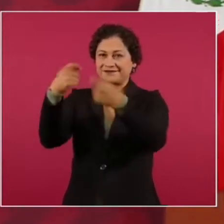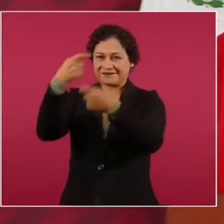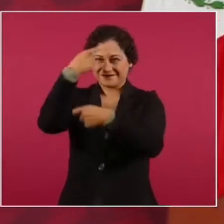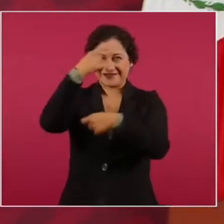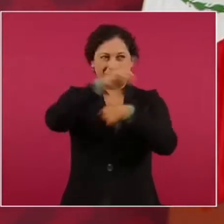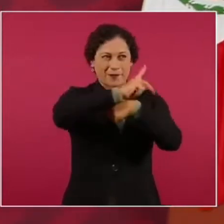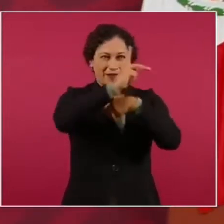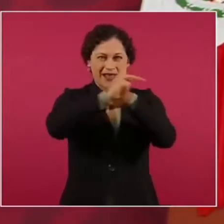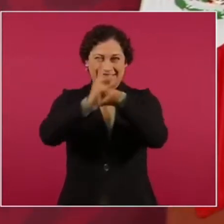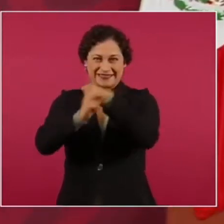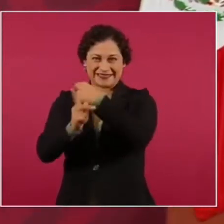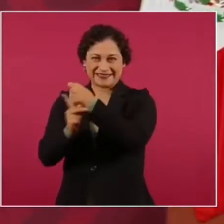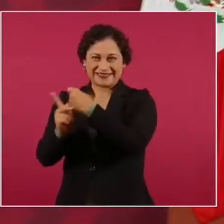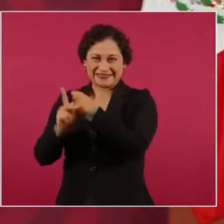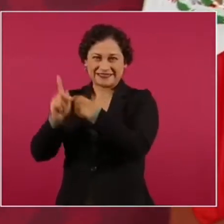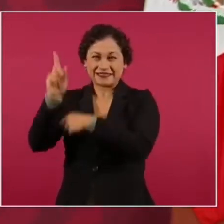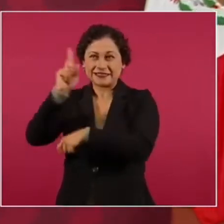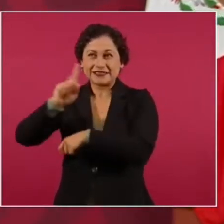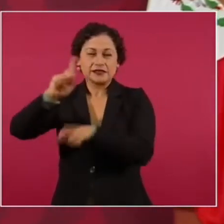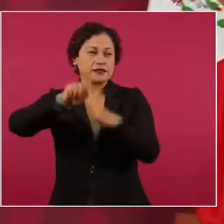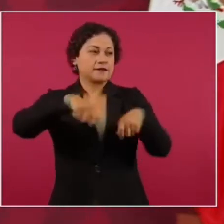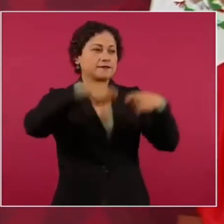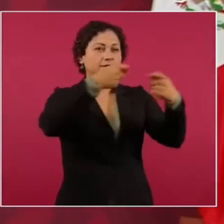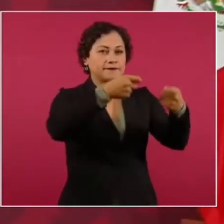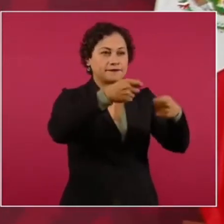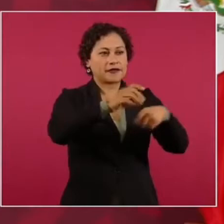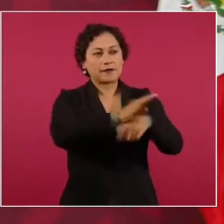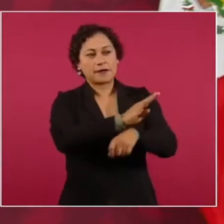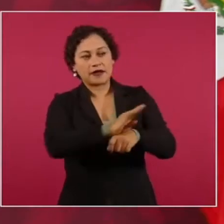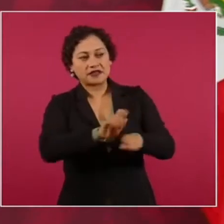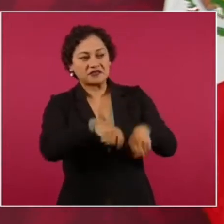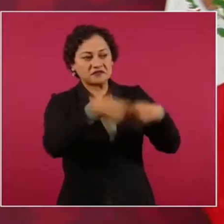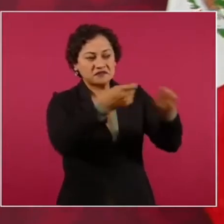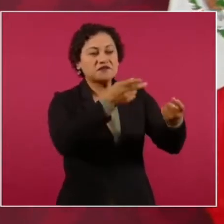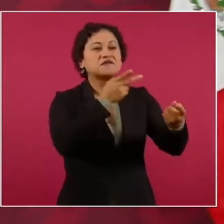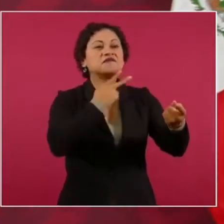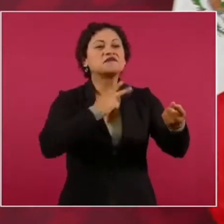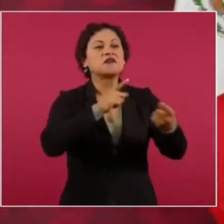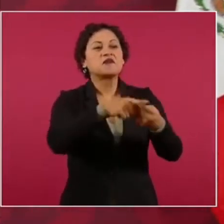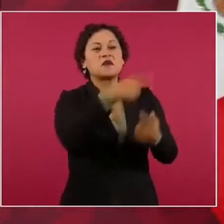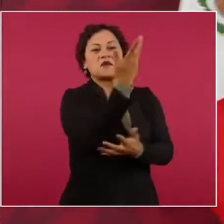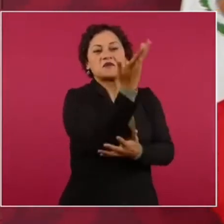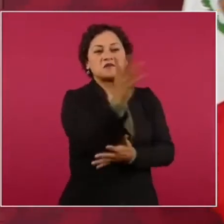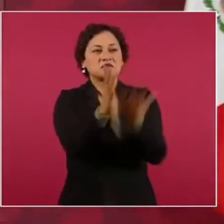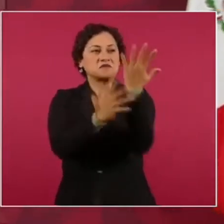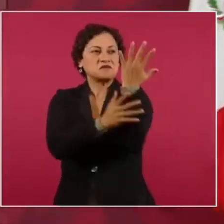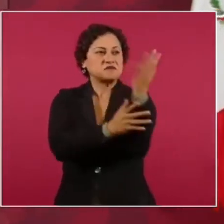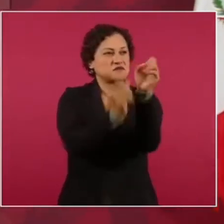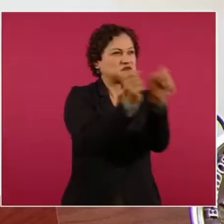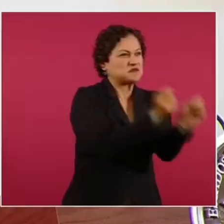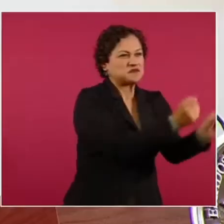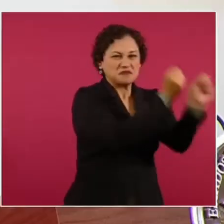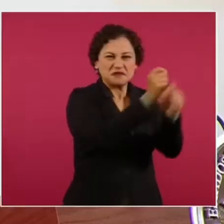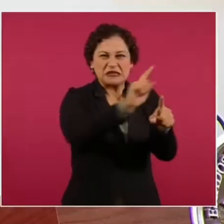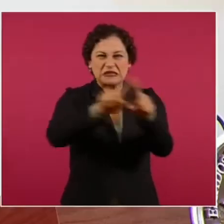y iba pasando por Brasil y decía: aquí déjales petróleo, aquí déjales selvas, déjales agua,